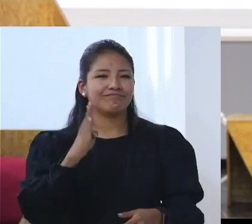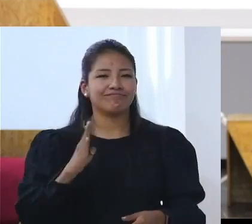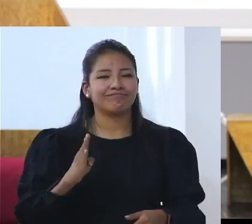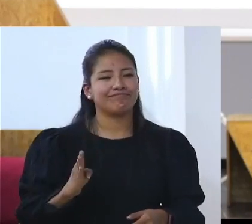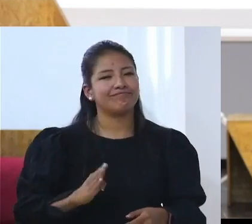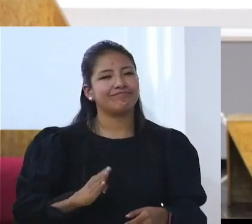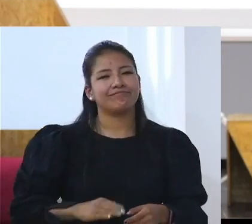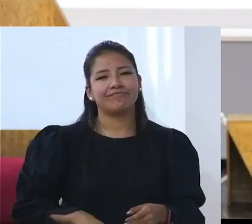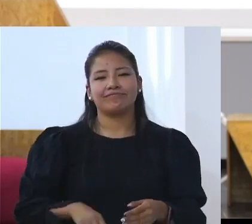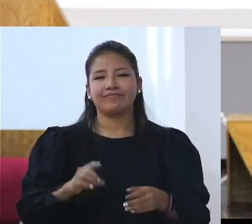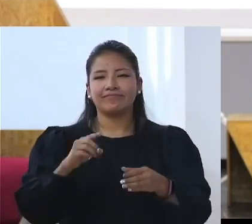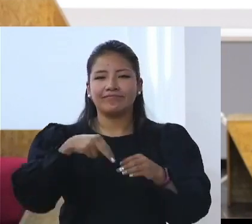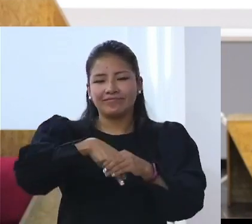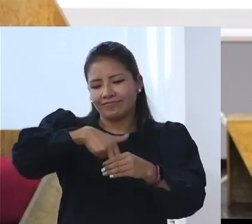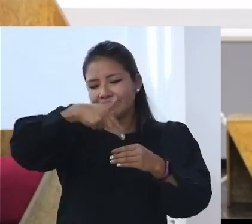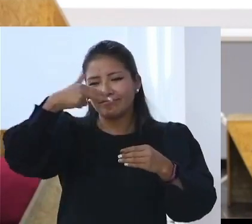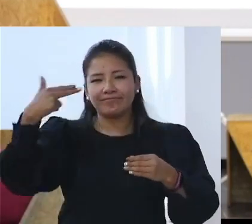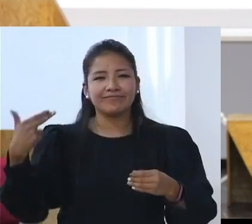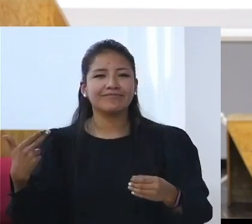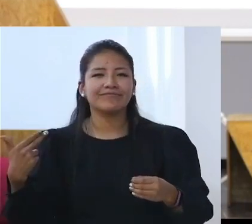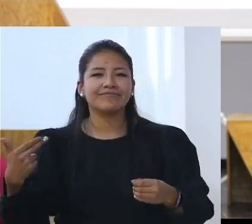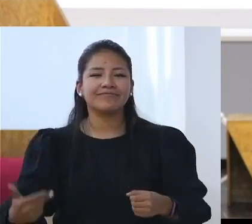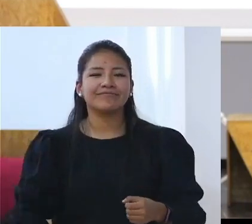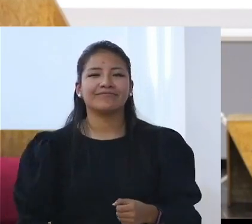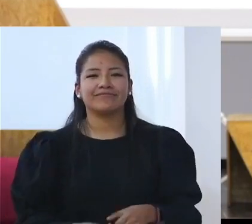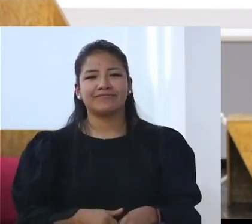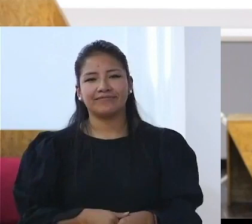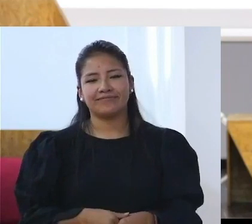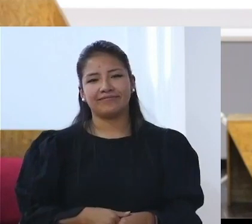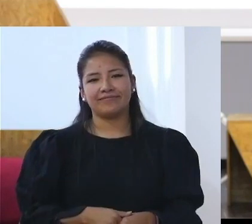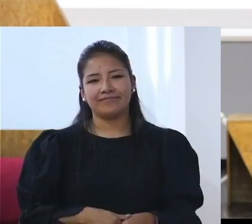y nunca saldrá